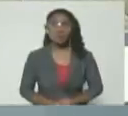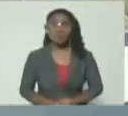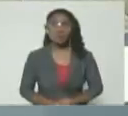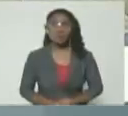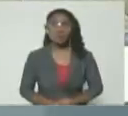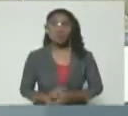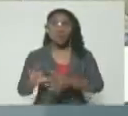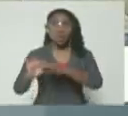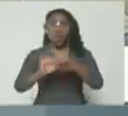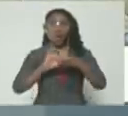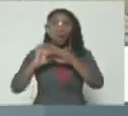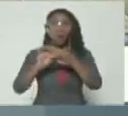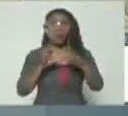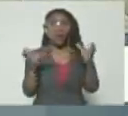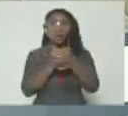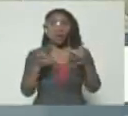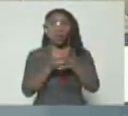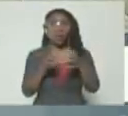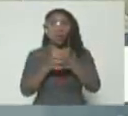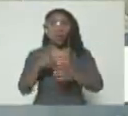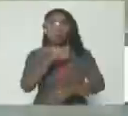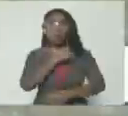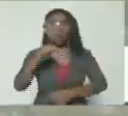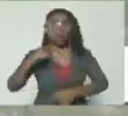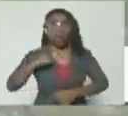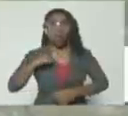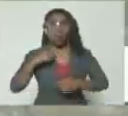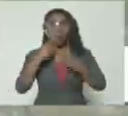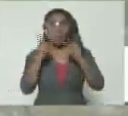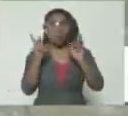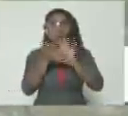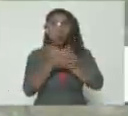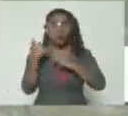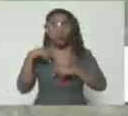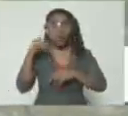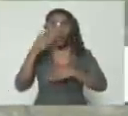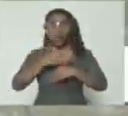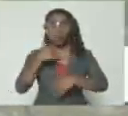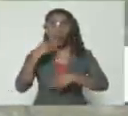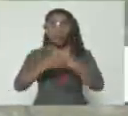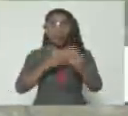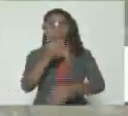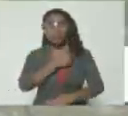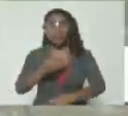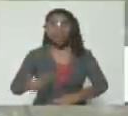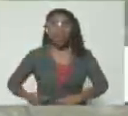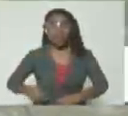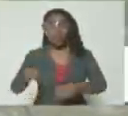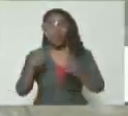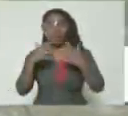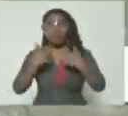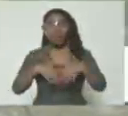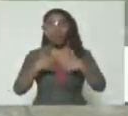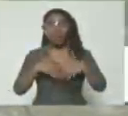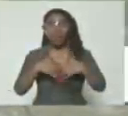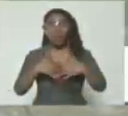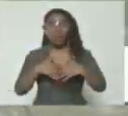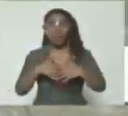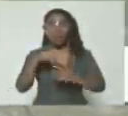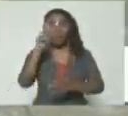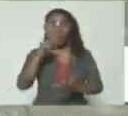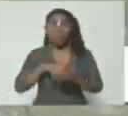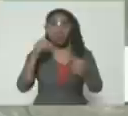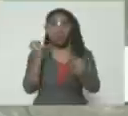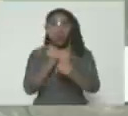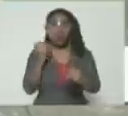La unión del sector público y del sector privado. Y queremos destacar también, presidente, que en la planta se encuentran más de 2.000 trabajadores, del